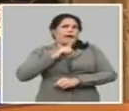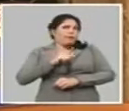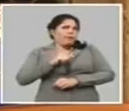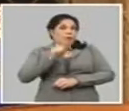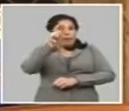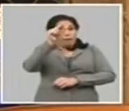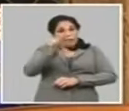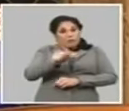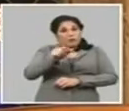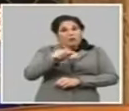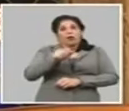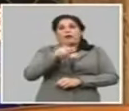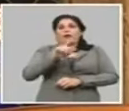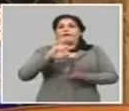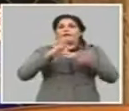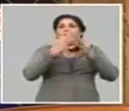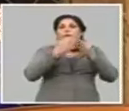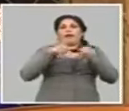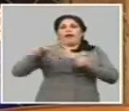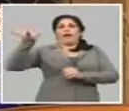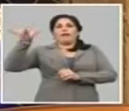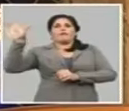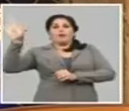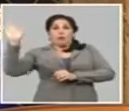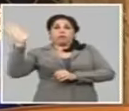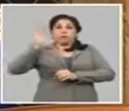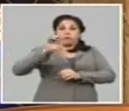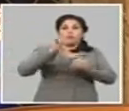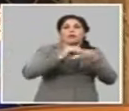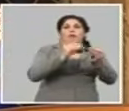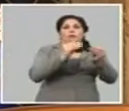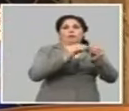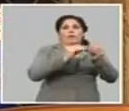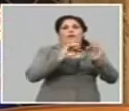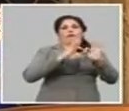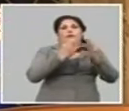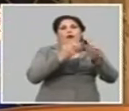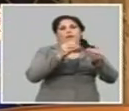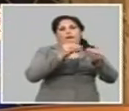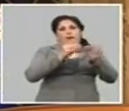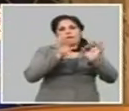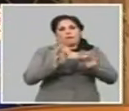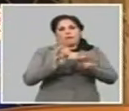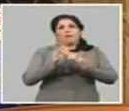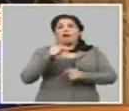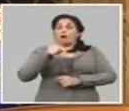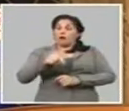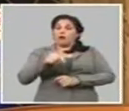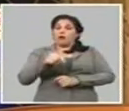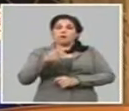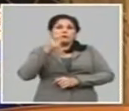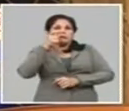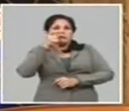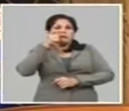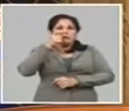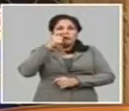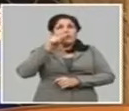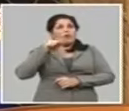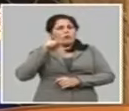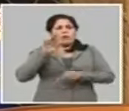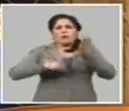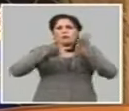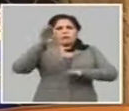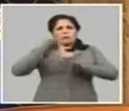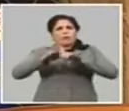puede haber algún caso pueden aparecer algunos otros casos en la pesquisa intensa que estamos haciendo en todo el país pero de esa manera se ha estado comportando